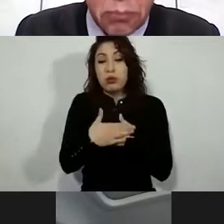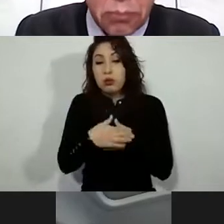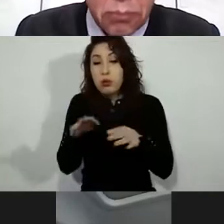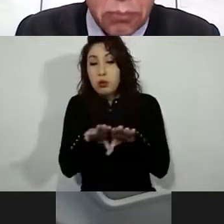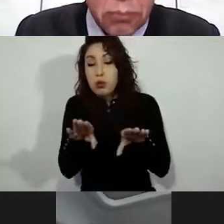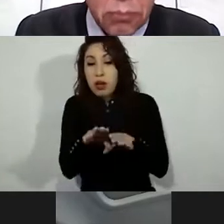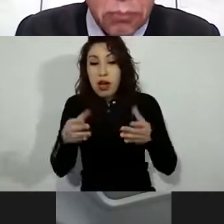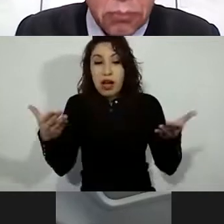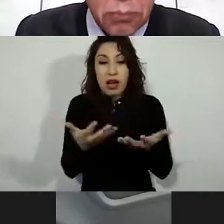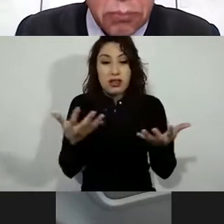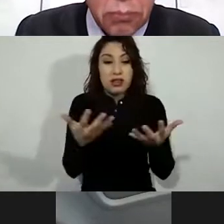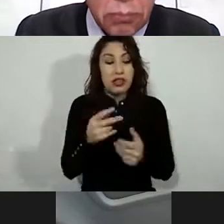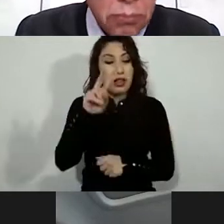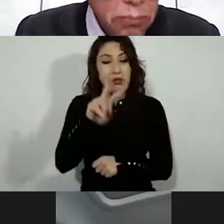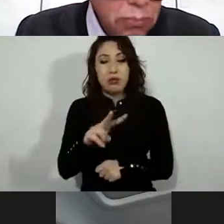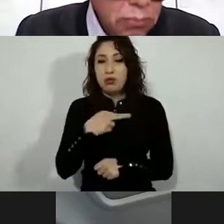cómo